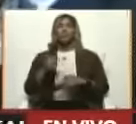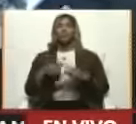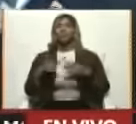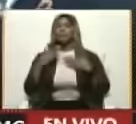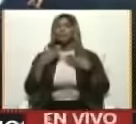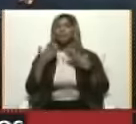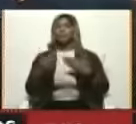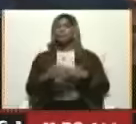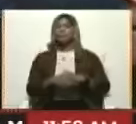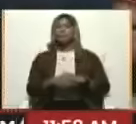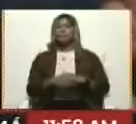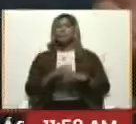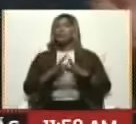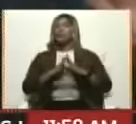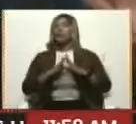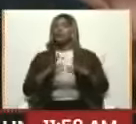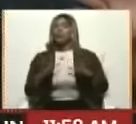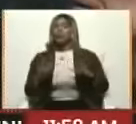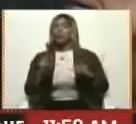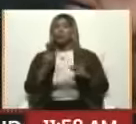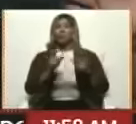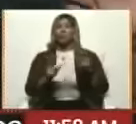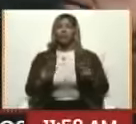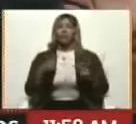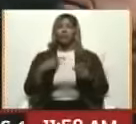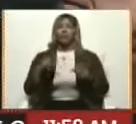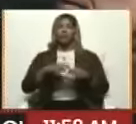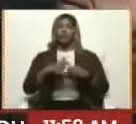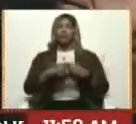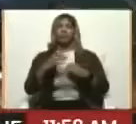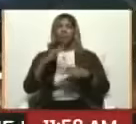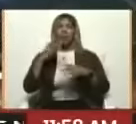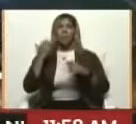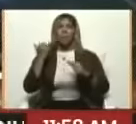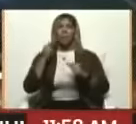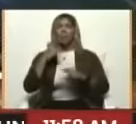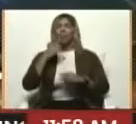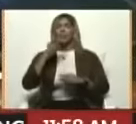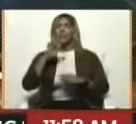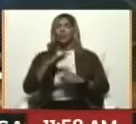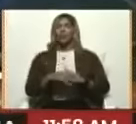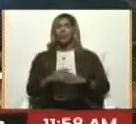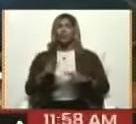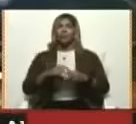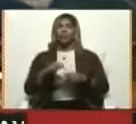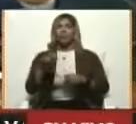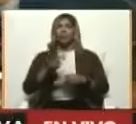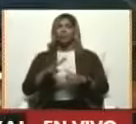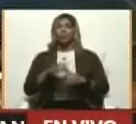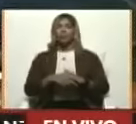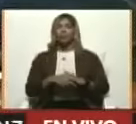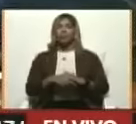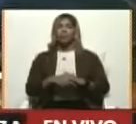saludo, y a todos los funcionarios de la embajada de Cuba acreditada en Venezuela,